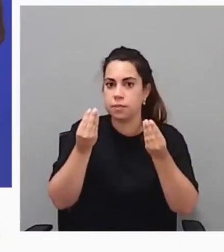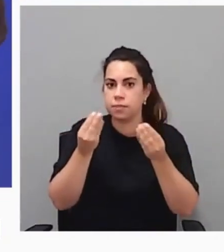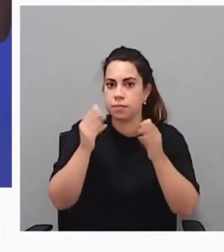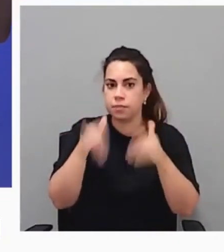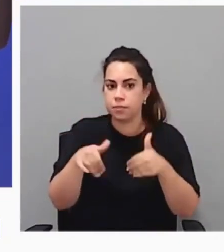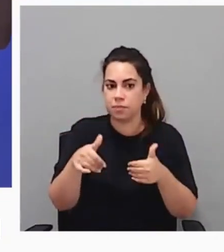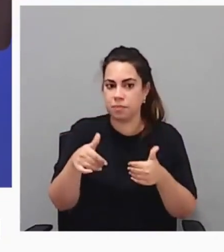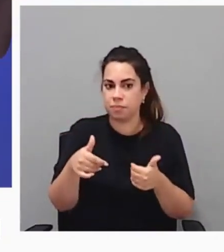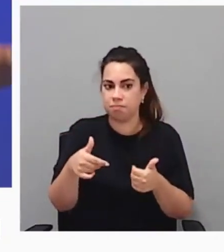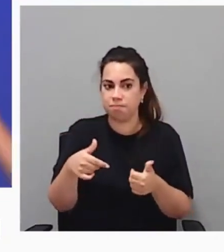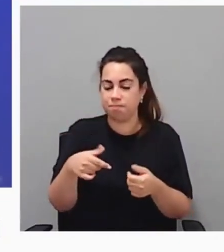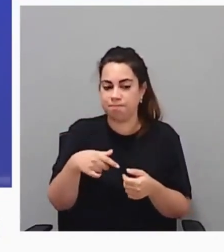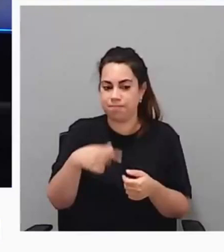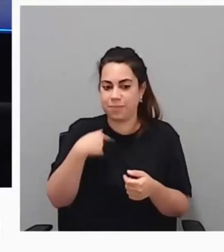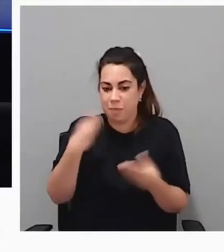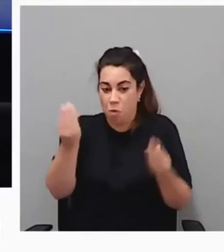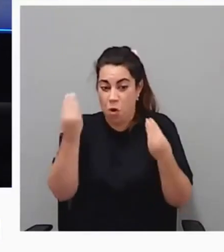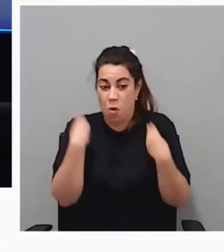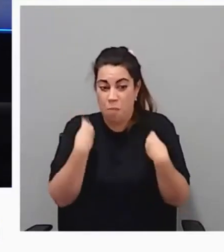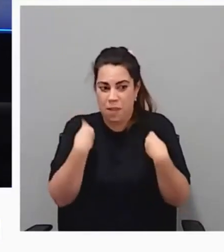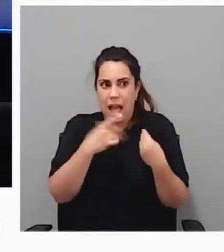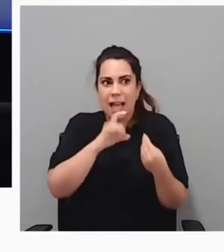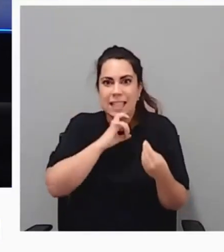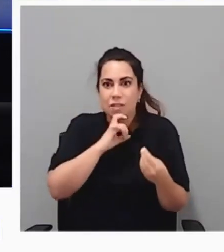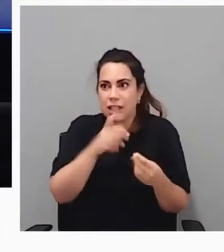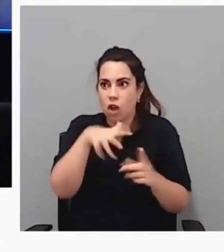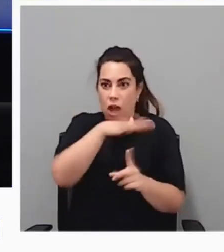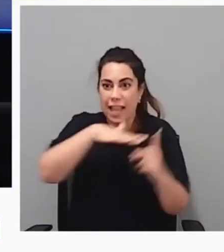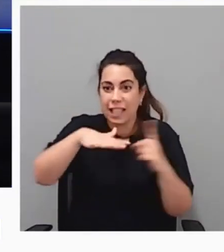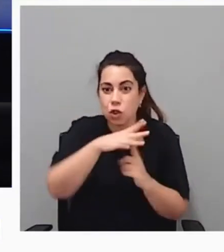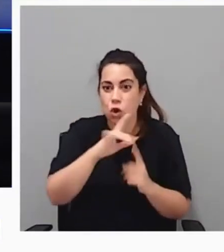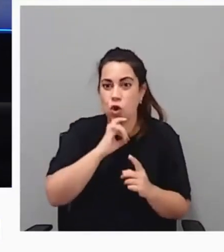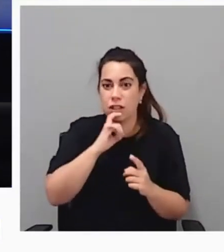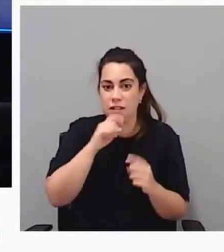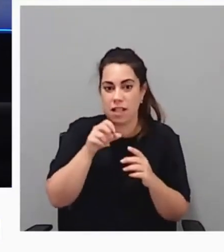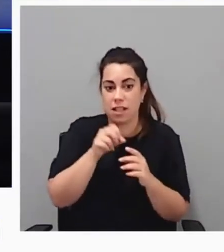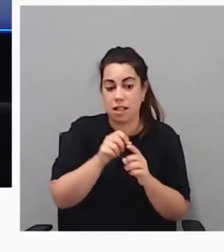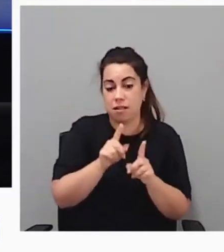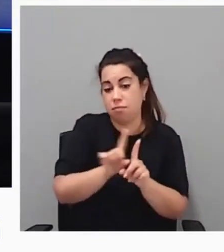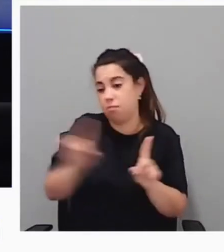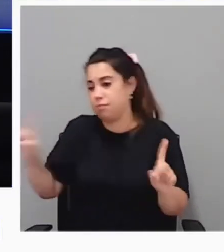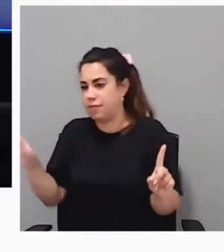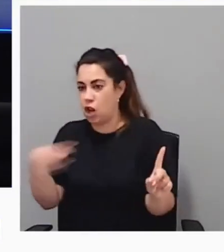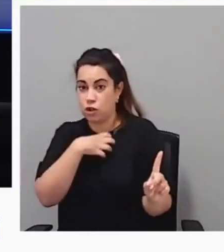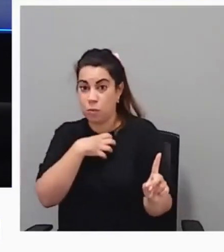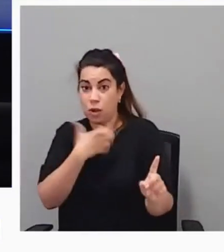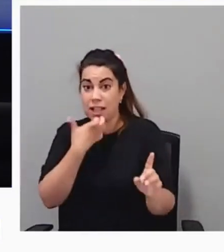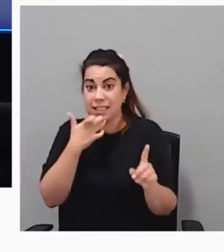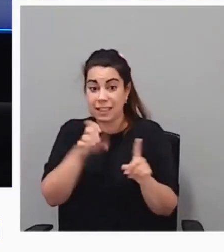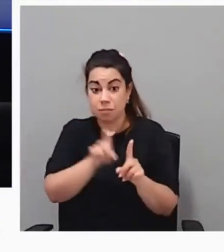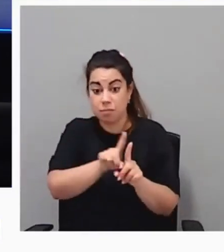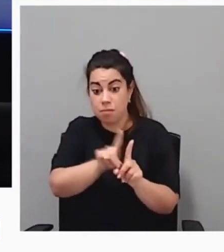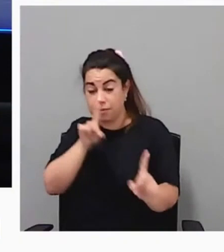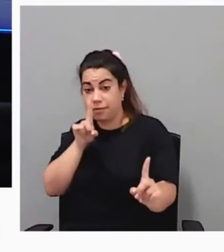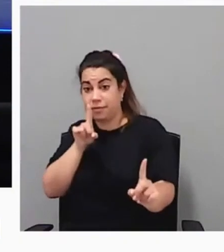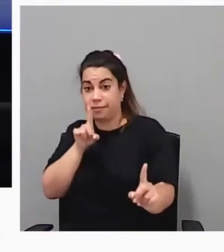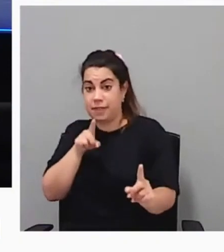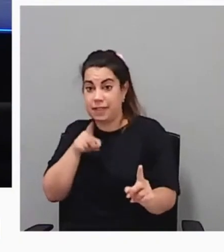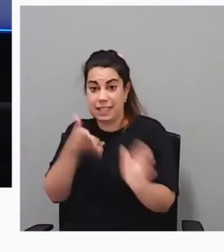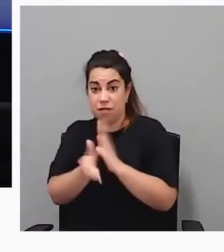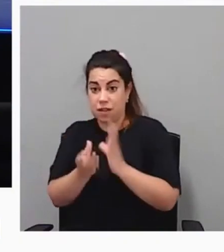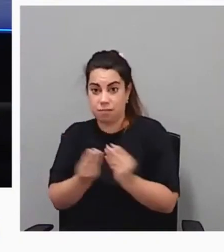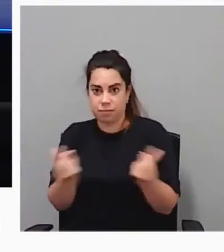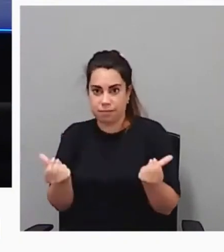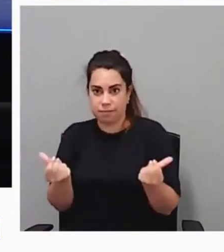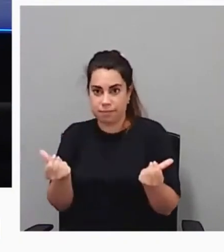de la complejidad de la vida. Y si te separas, te destruyes. Lo mismo estamos aprendiendo